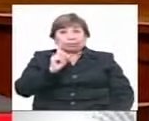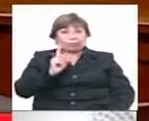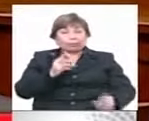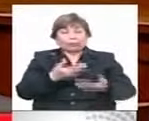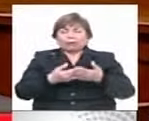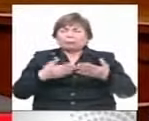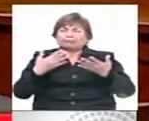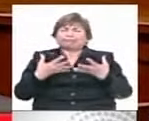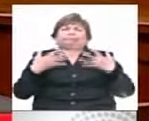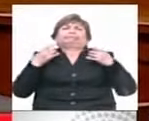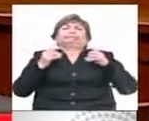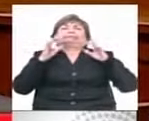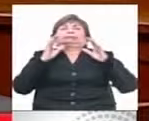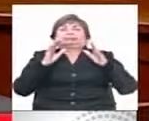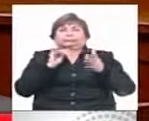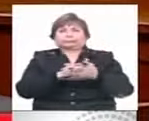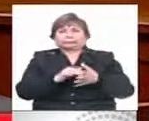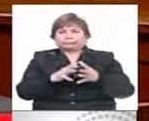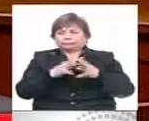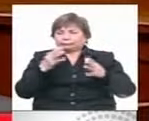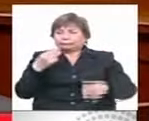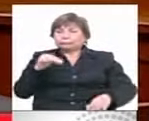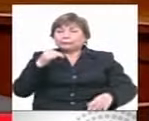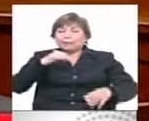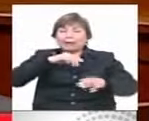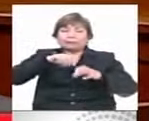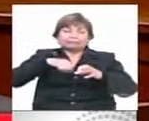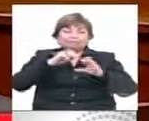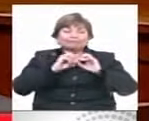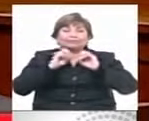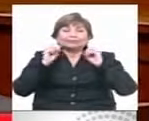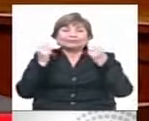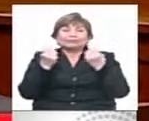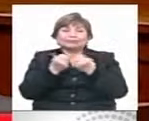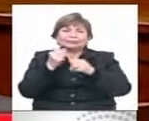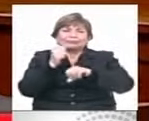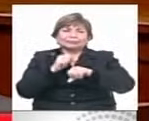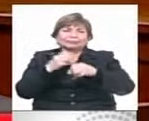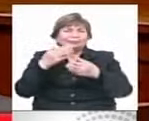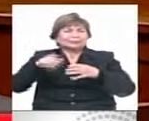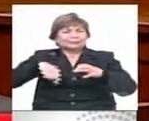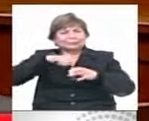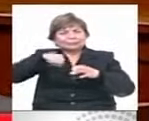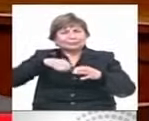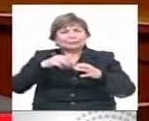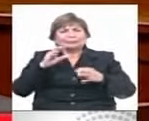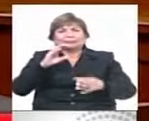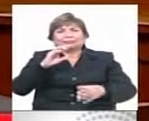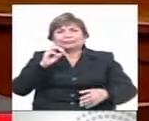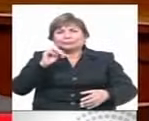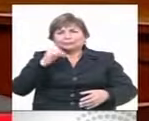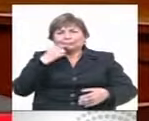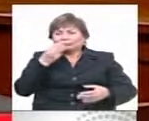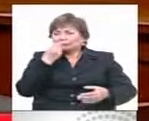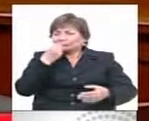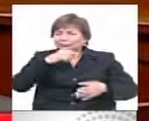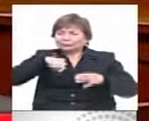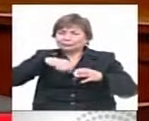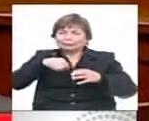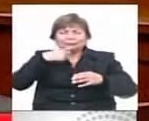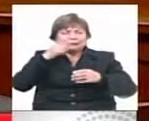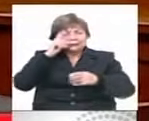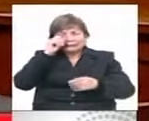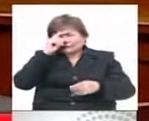han surgido desde las madres y sus organizaciones miles de ollas comunes para enfrentar esta difícil